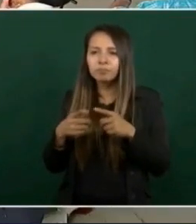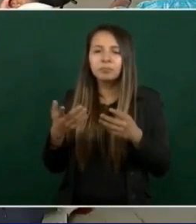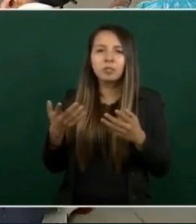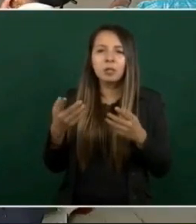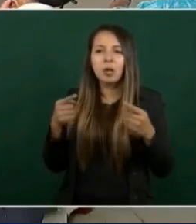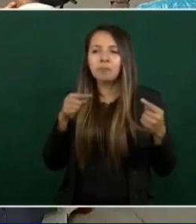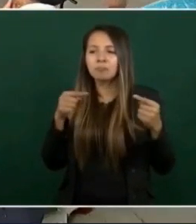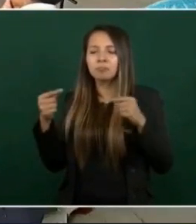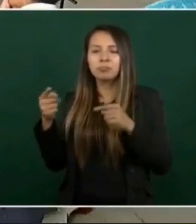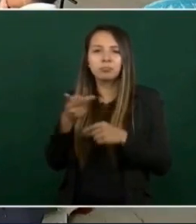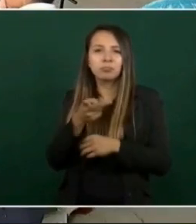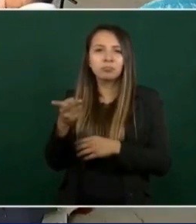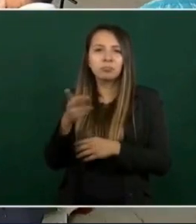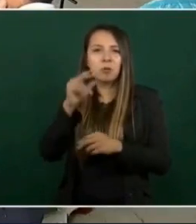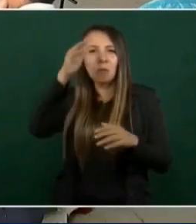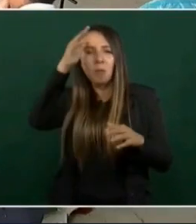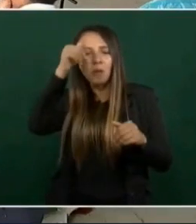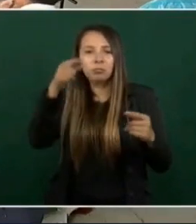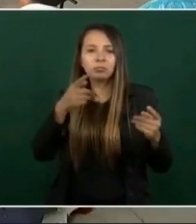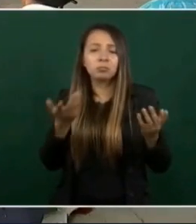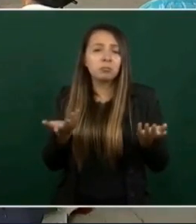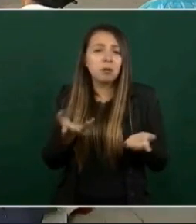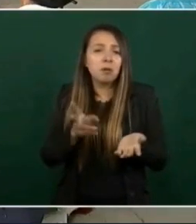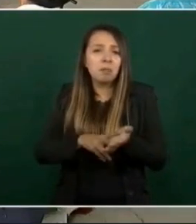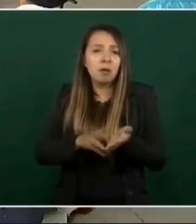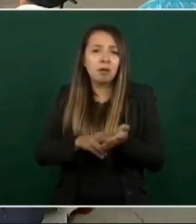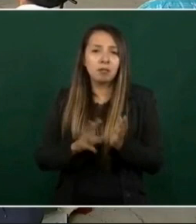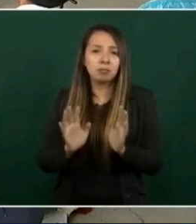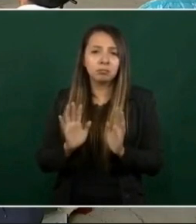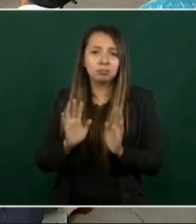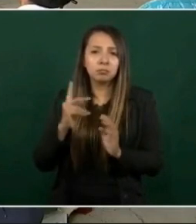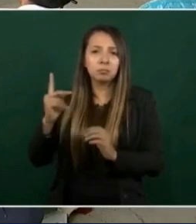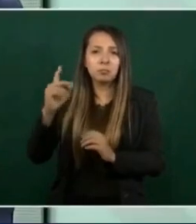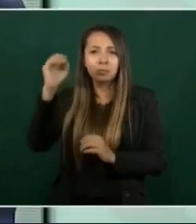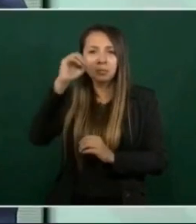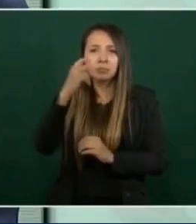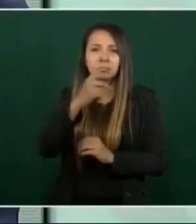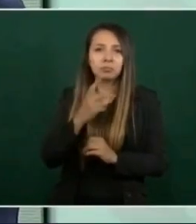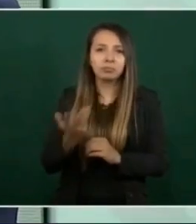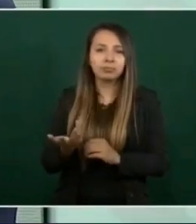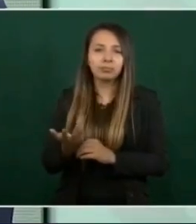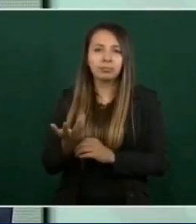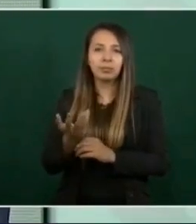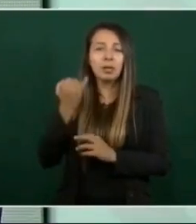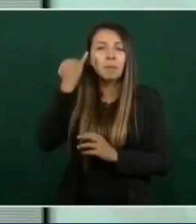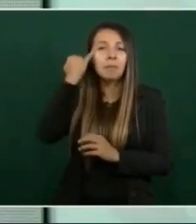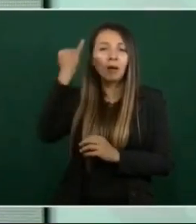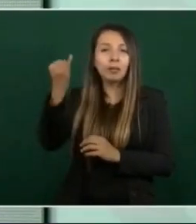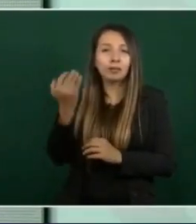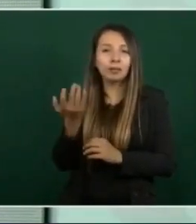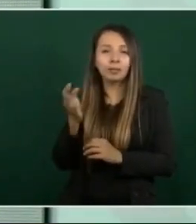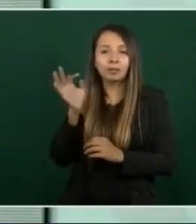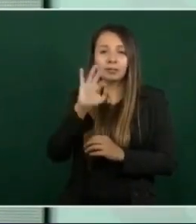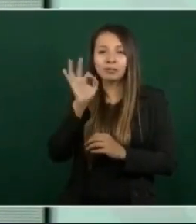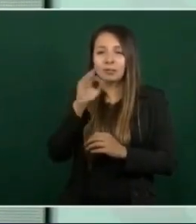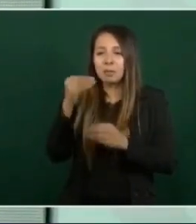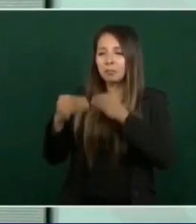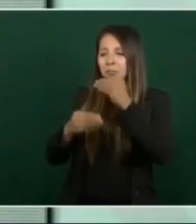imagínense cómo sería de aburrida la vida si no nos llevamos